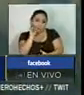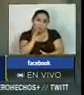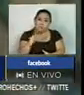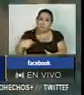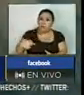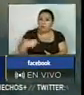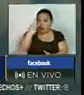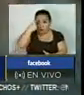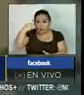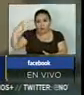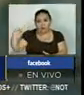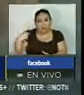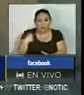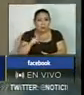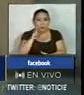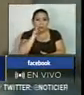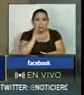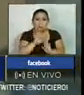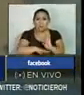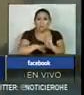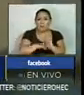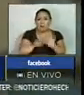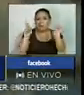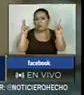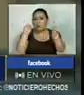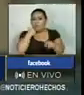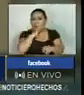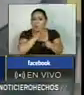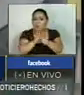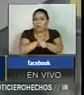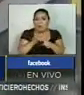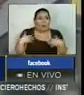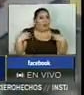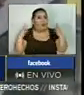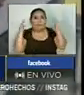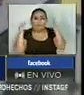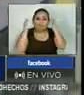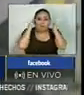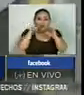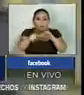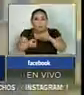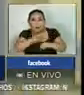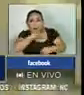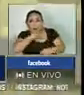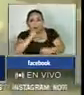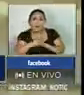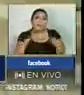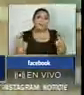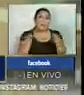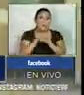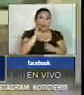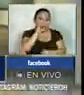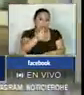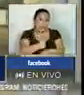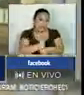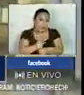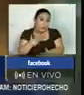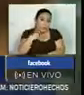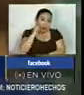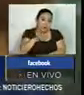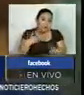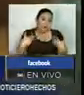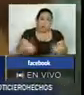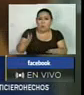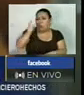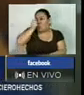pudo recordemos desestimó la pandemia refiriéndose a ella como histeria motivada por los medios y hasta aseguró que solo se trataba de una